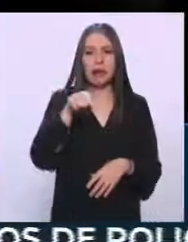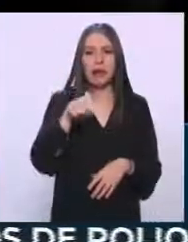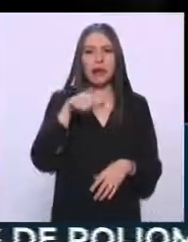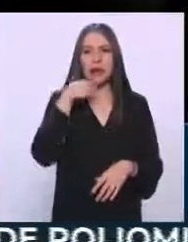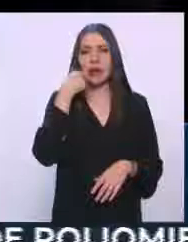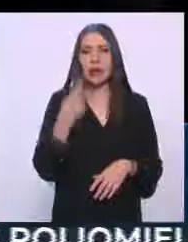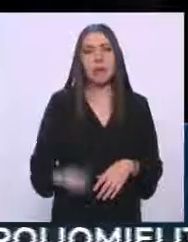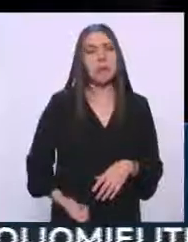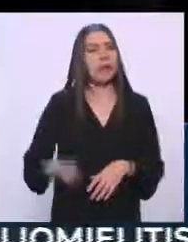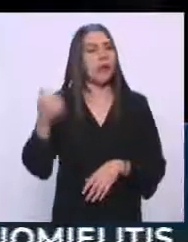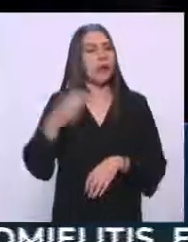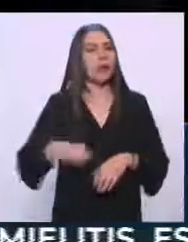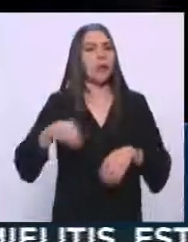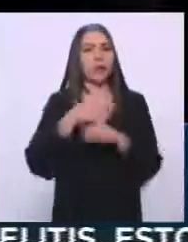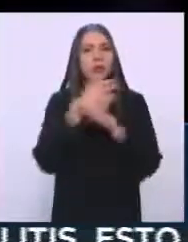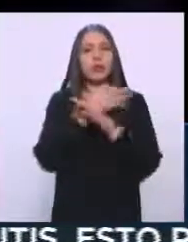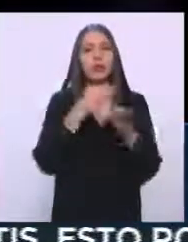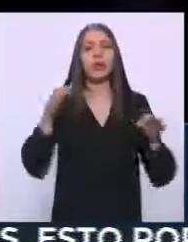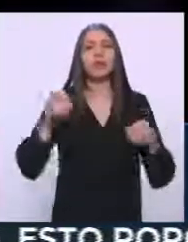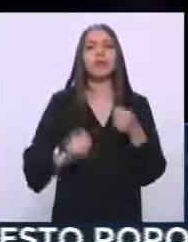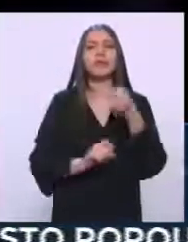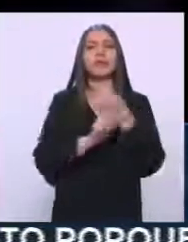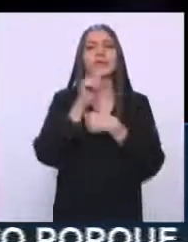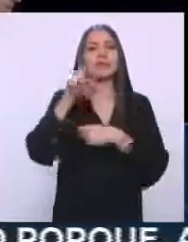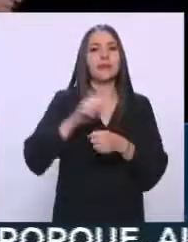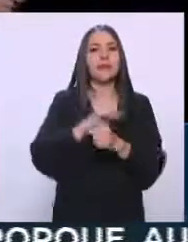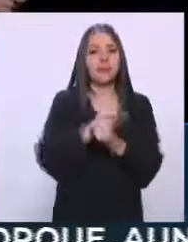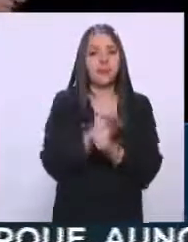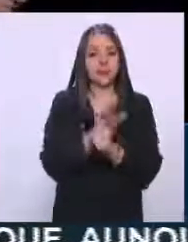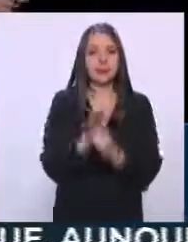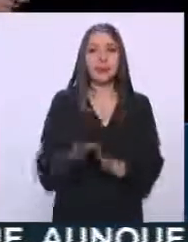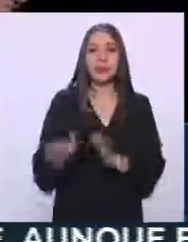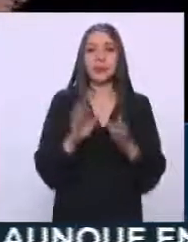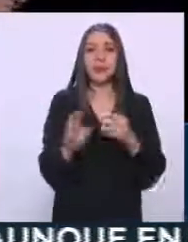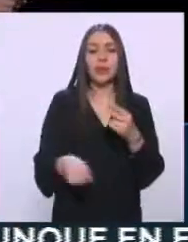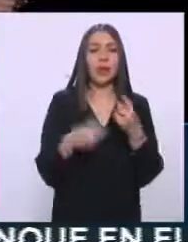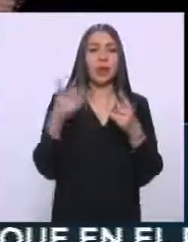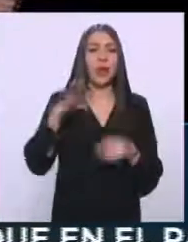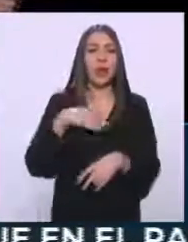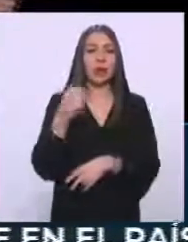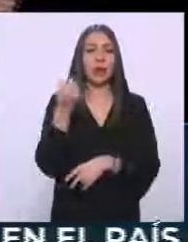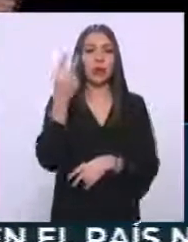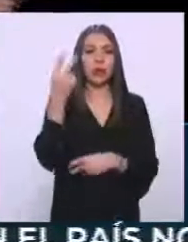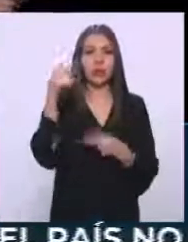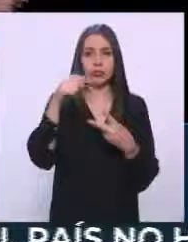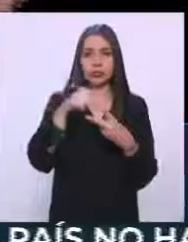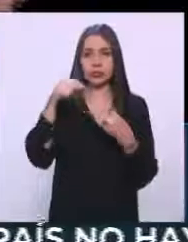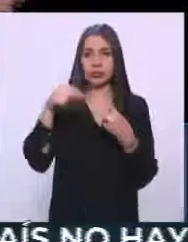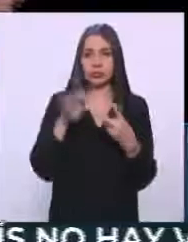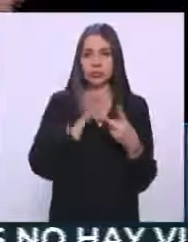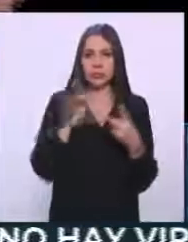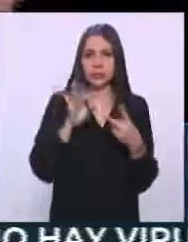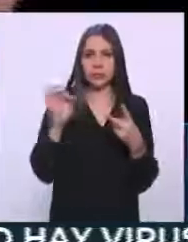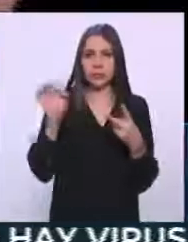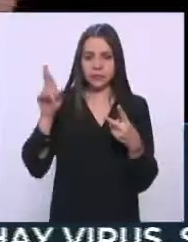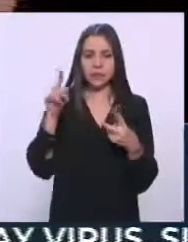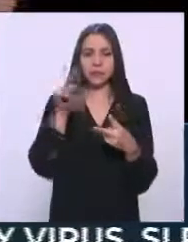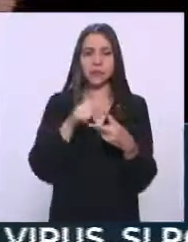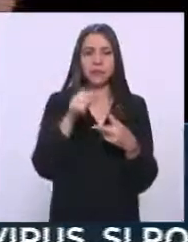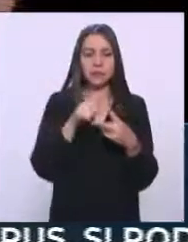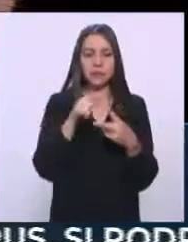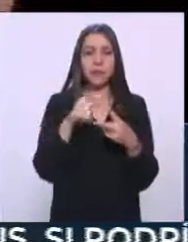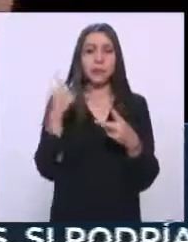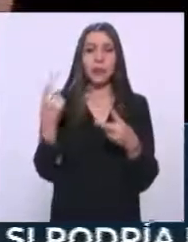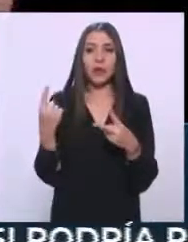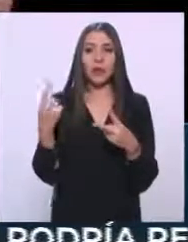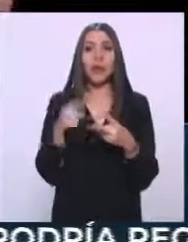correr por el tema de la pandemia. Y las opciones son dos, como dice la nota. Era la opción 1,